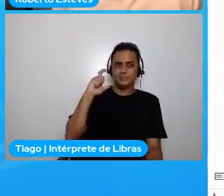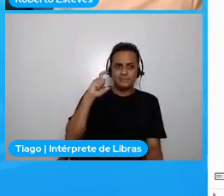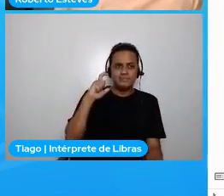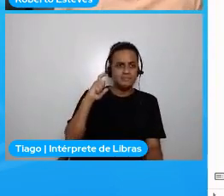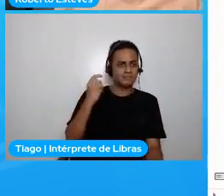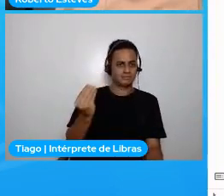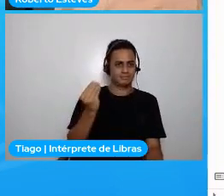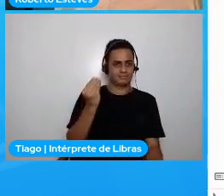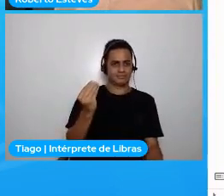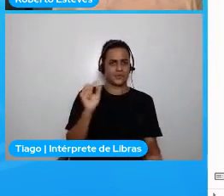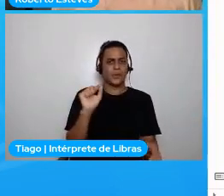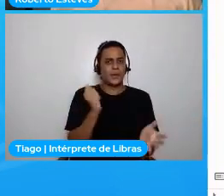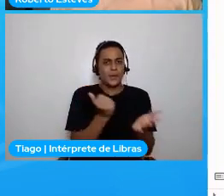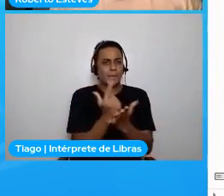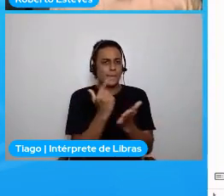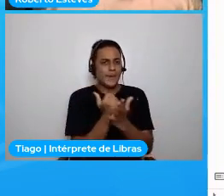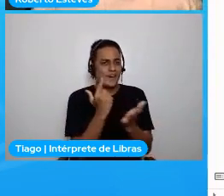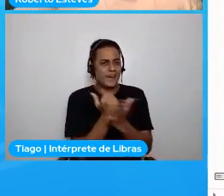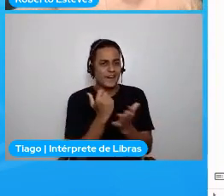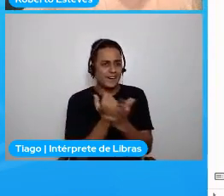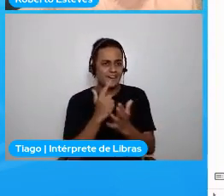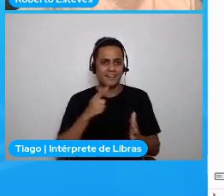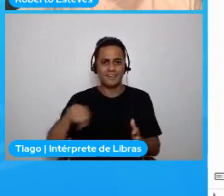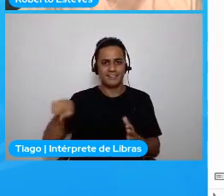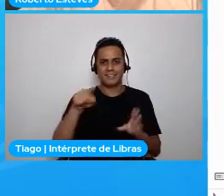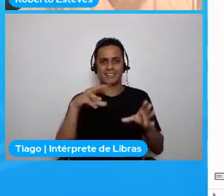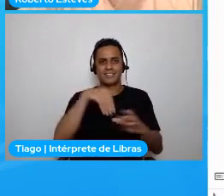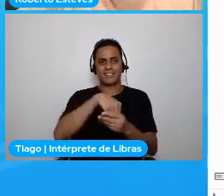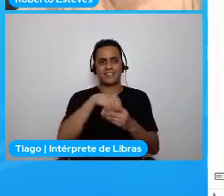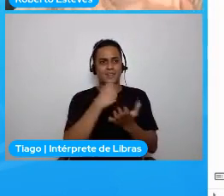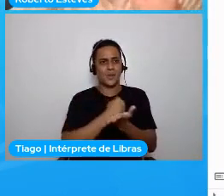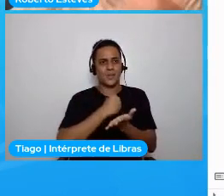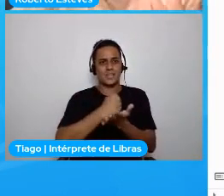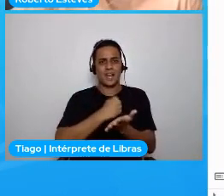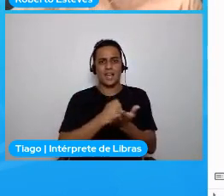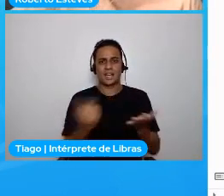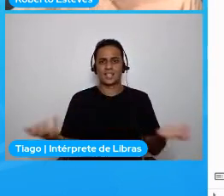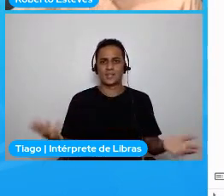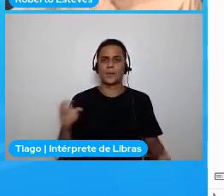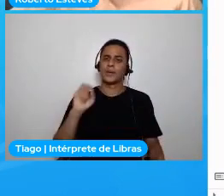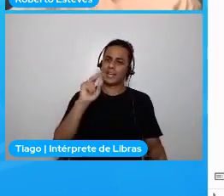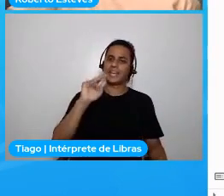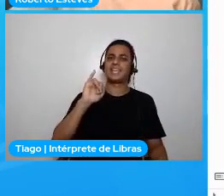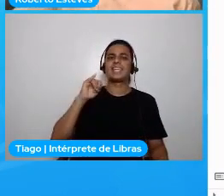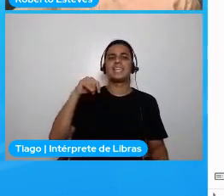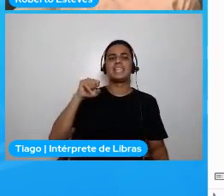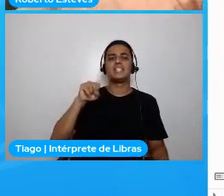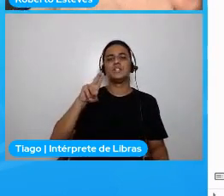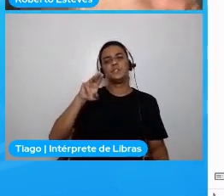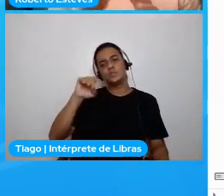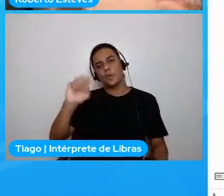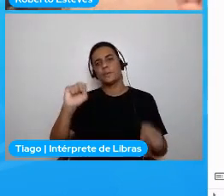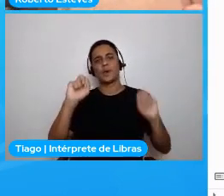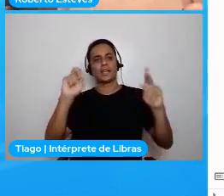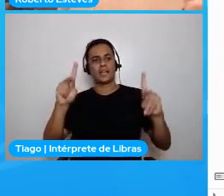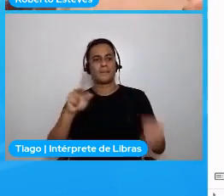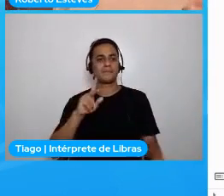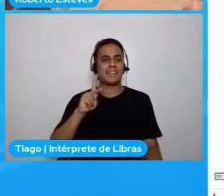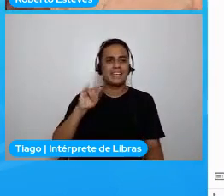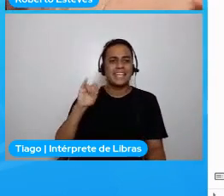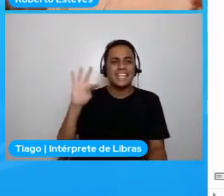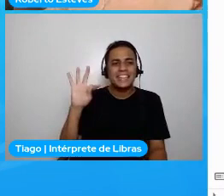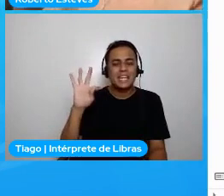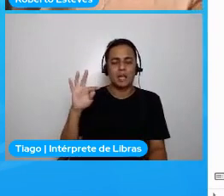se compró en estos contratos? Miren, hay insumos, ok, kit. Acuérdense que en una nube de